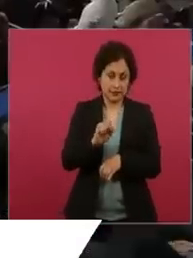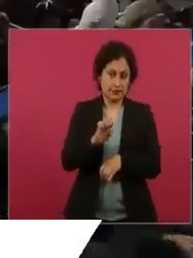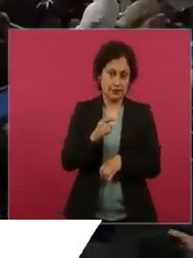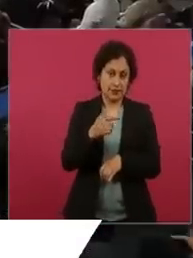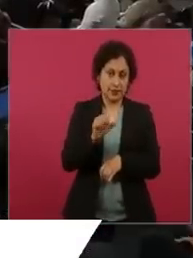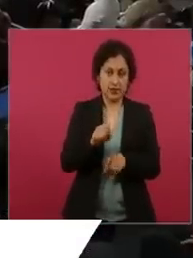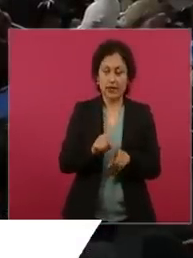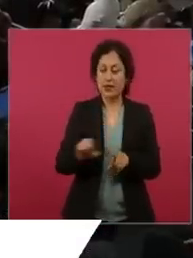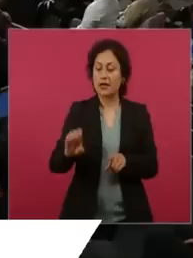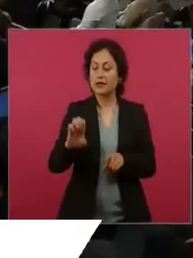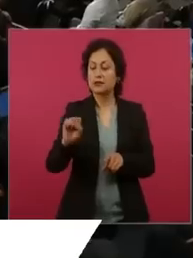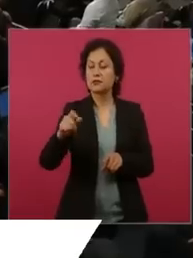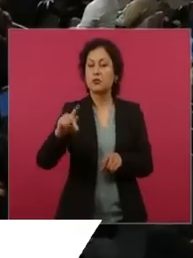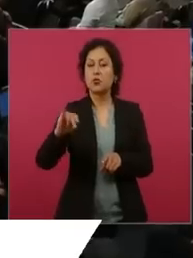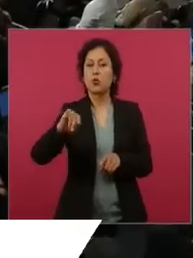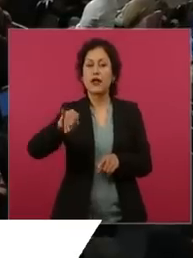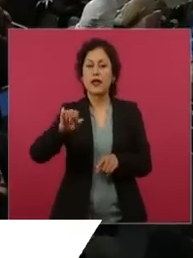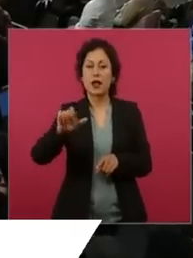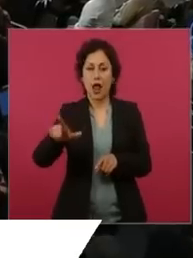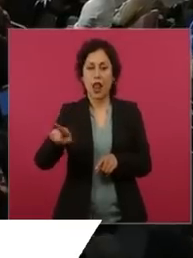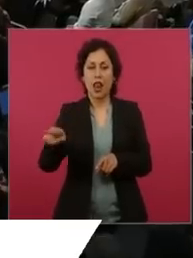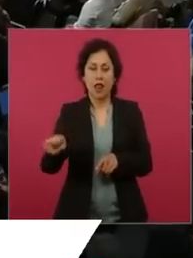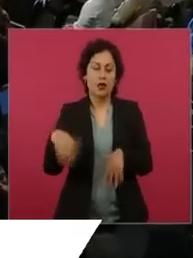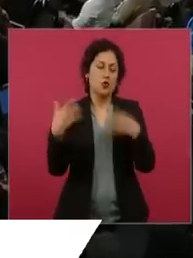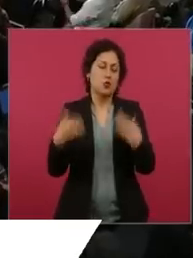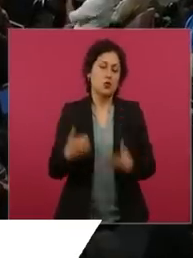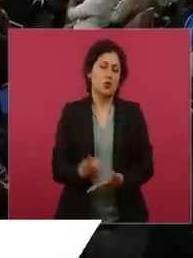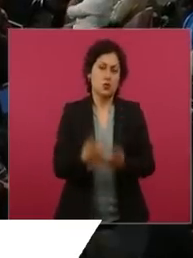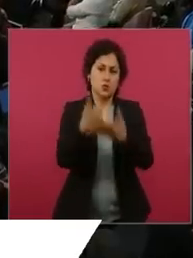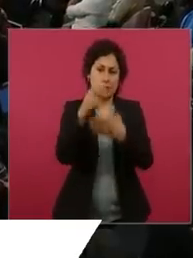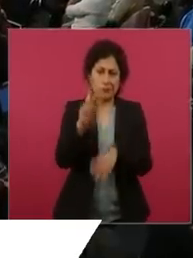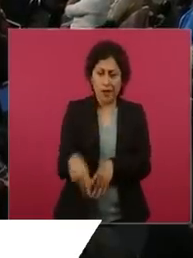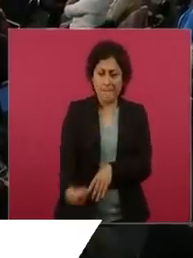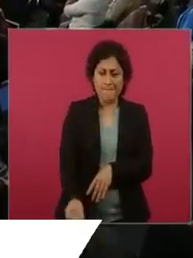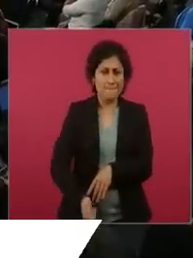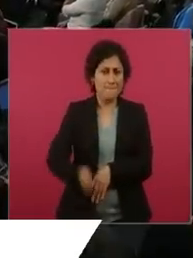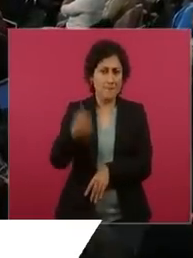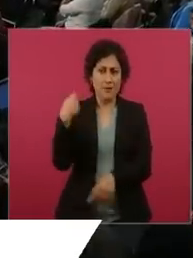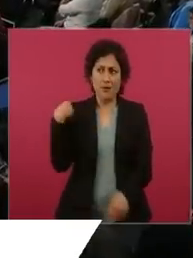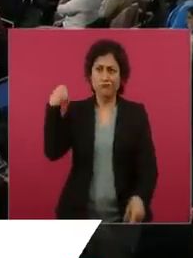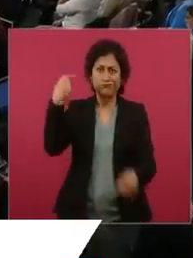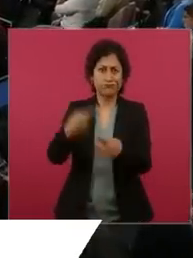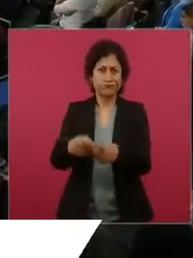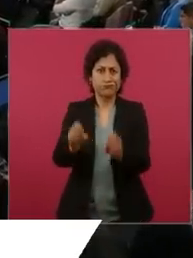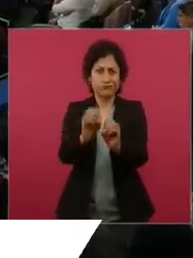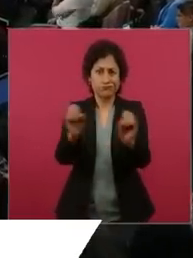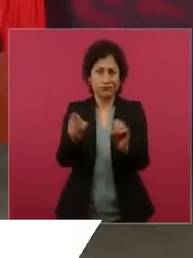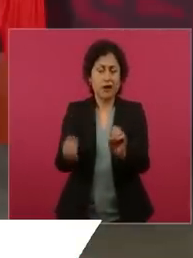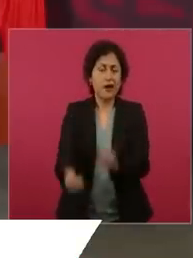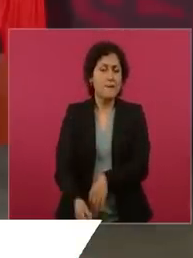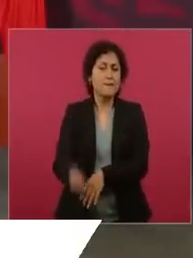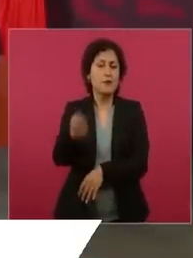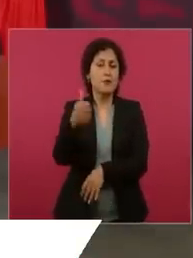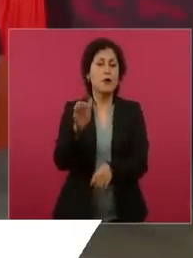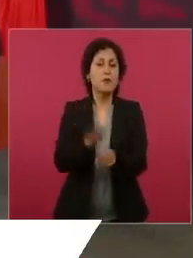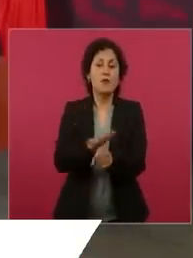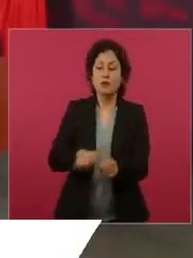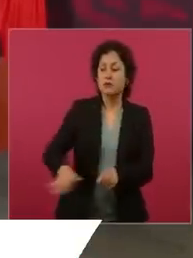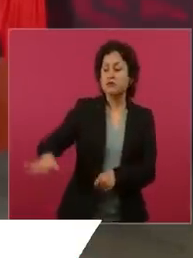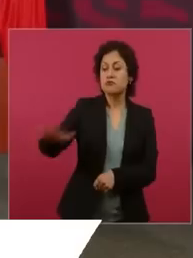los propios medios de comunicación siendo parte de estas prácticas antidemocráticas al